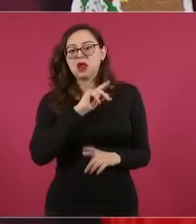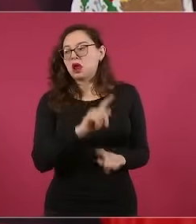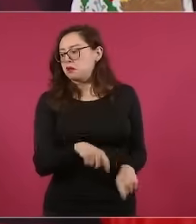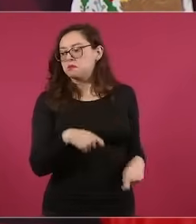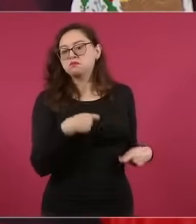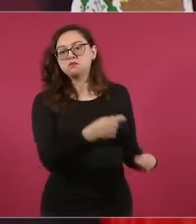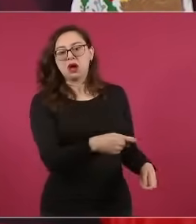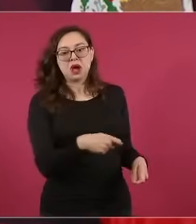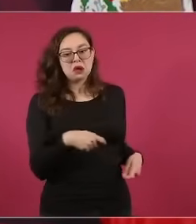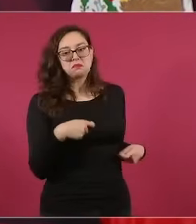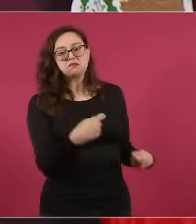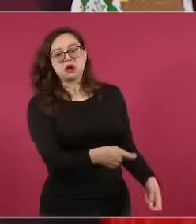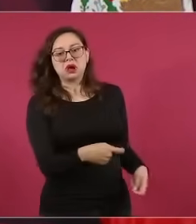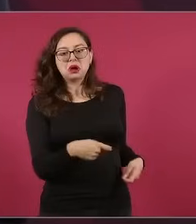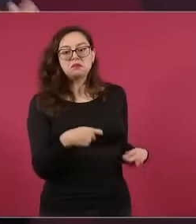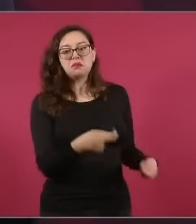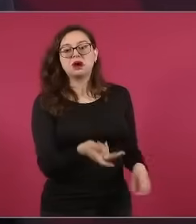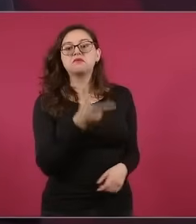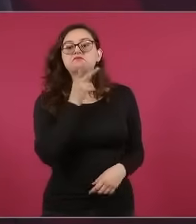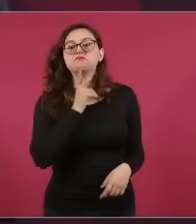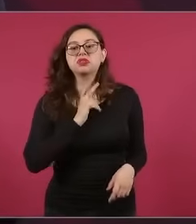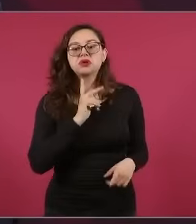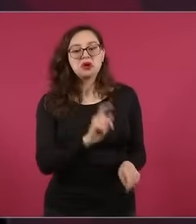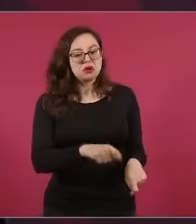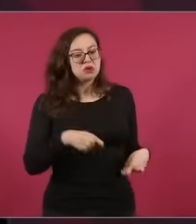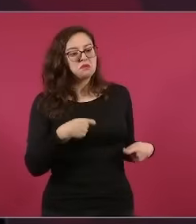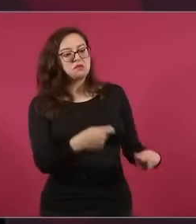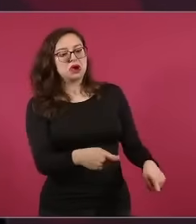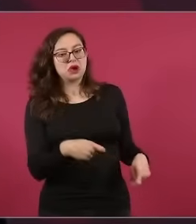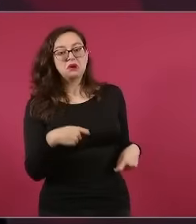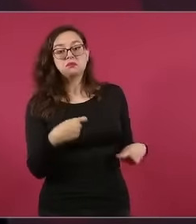el petróleo, la industria eléctrica.